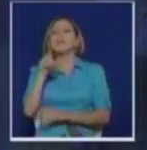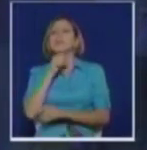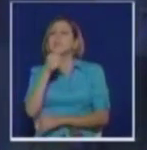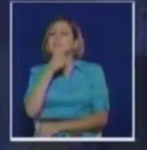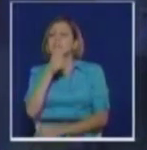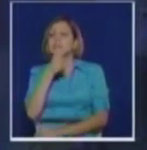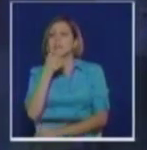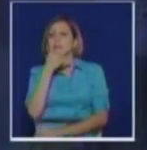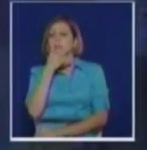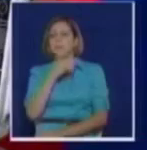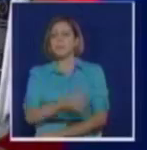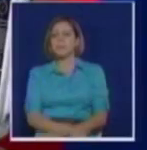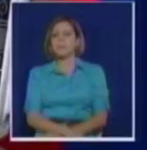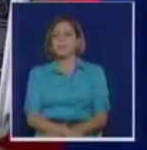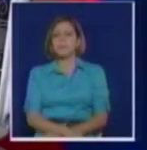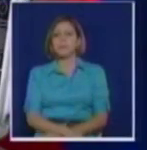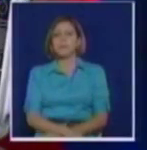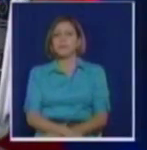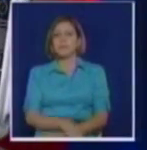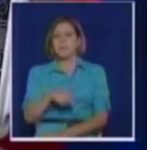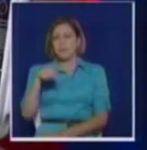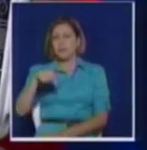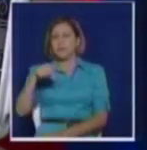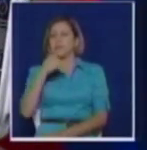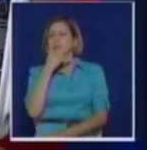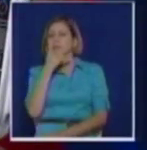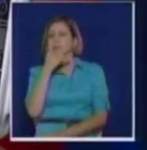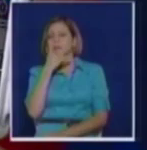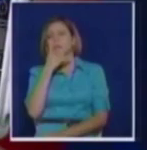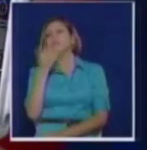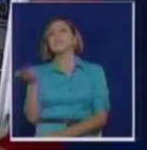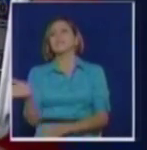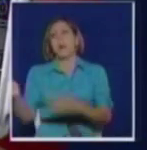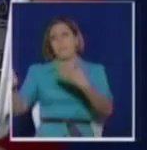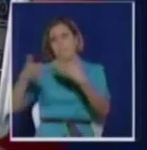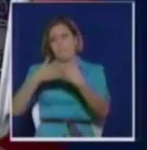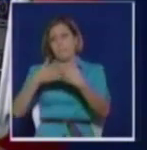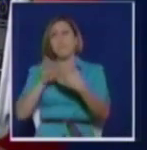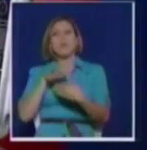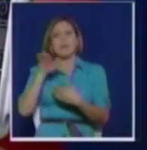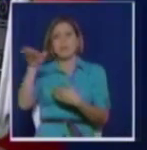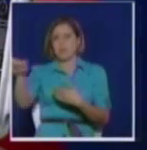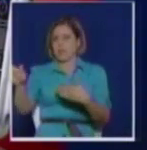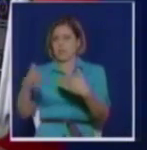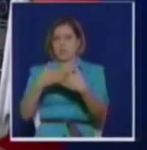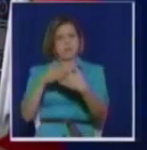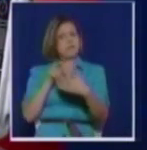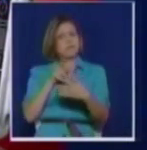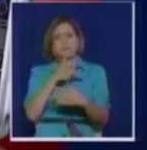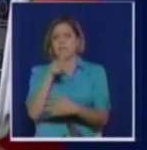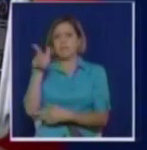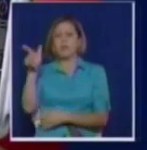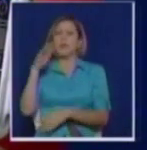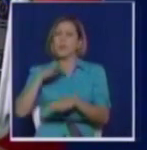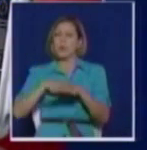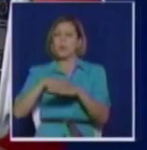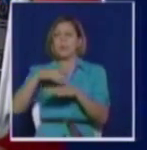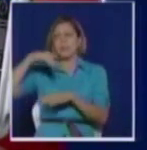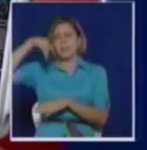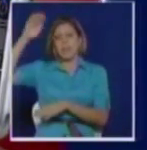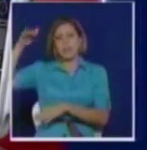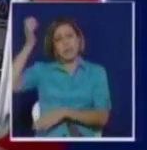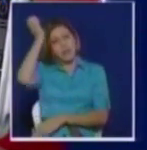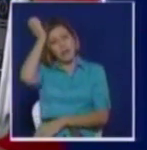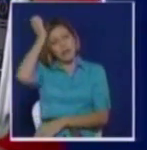Buenas noches. En estos momentos está retenido el paso a la vía Buenaventura, producto de las rocas